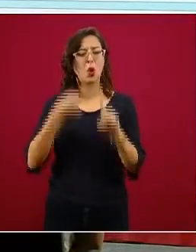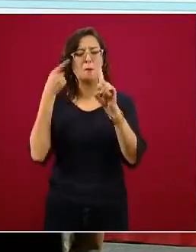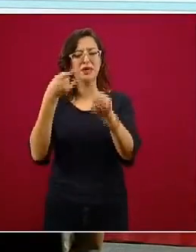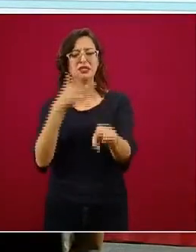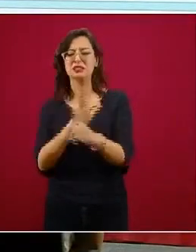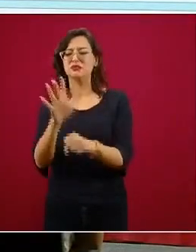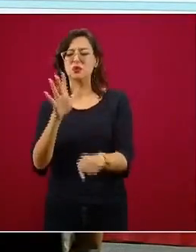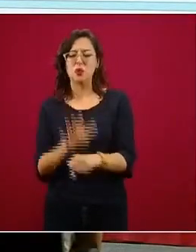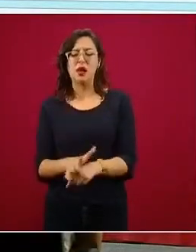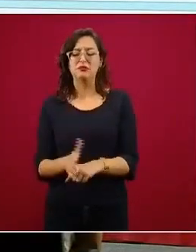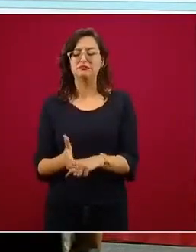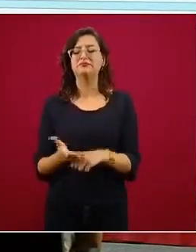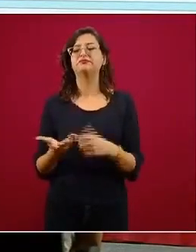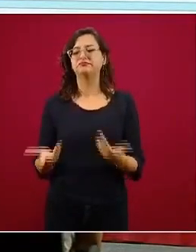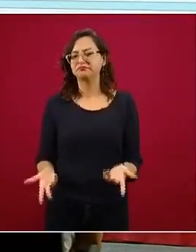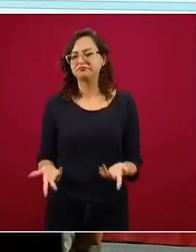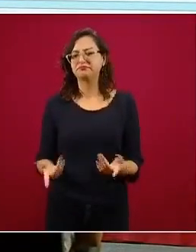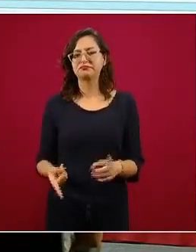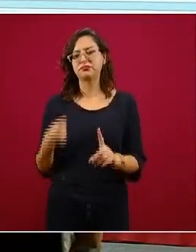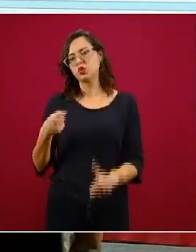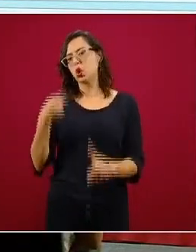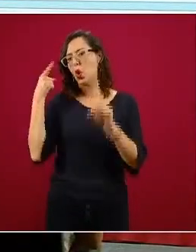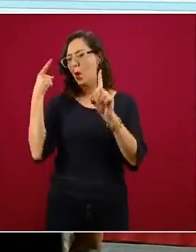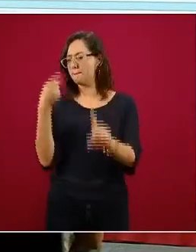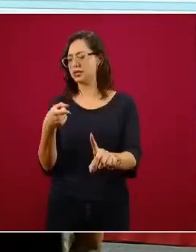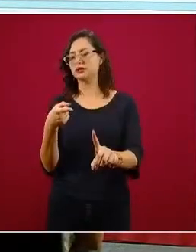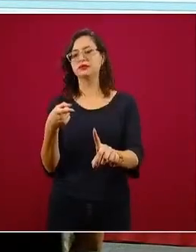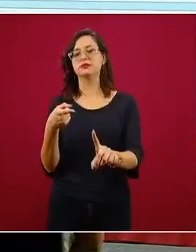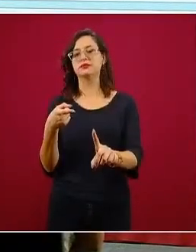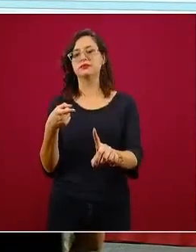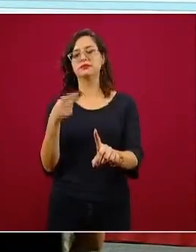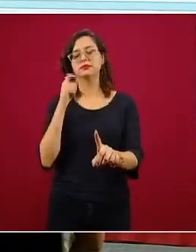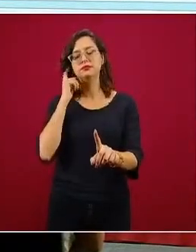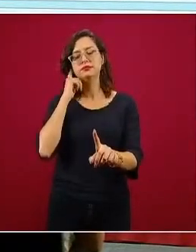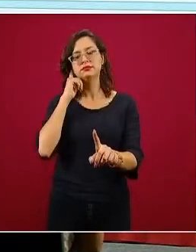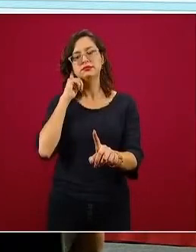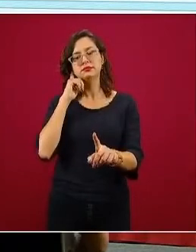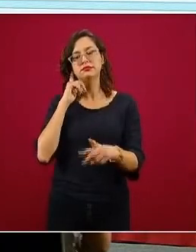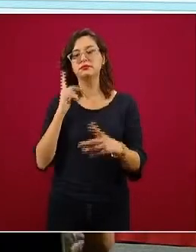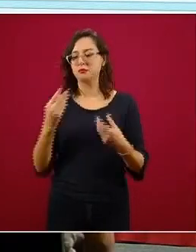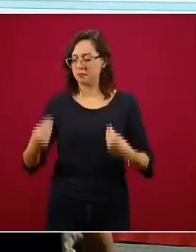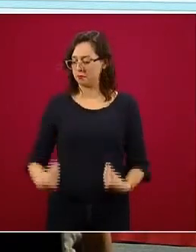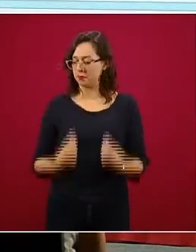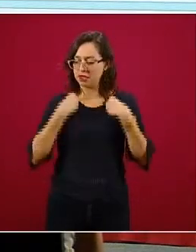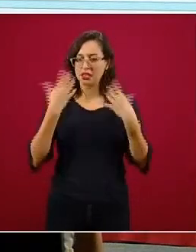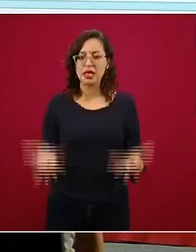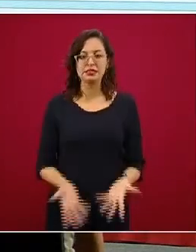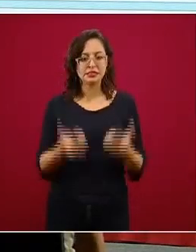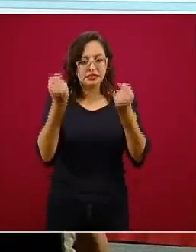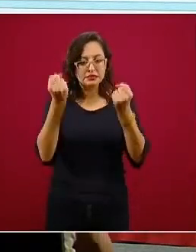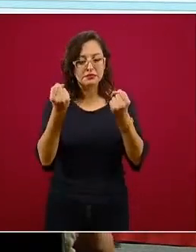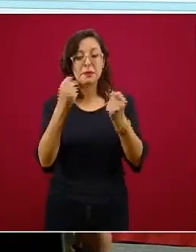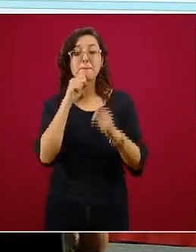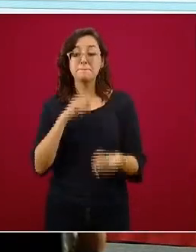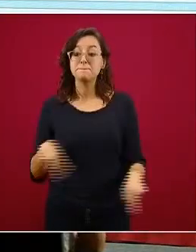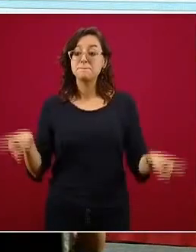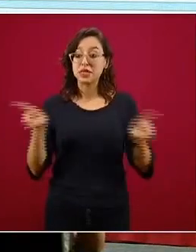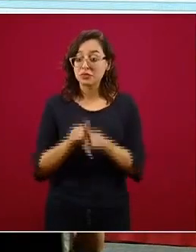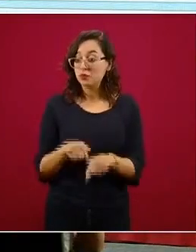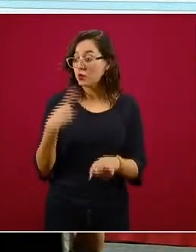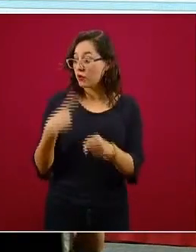todas estas estrategias? El objetivo general, y dicho de manera rápida, es salvar vidas y detectar